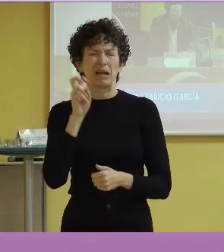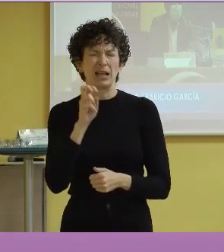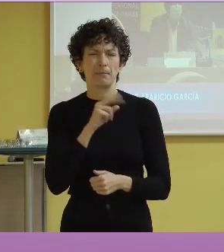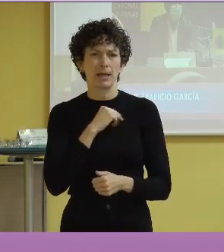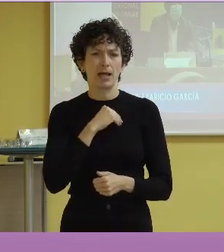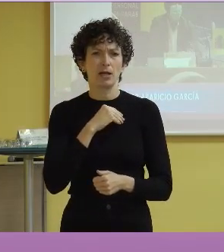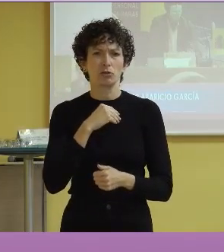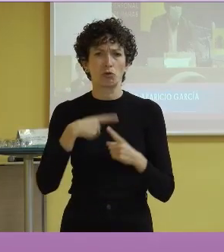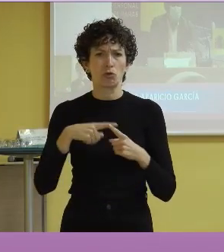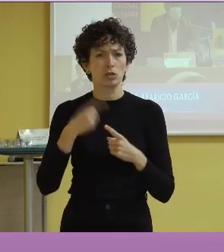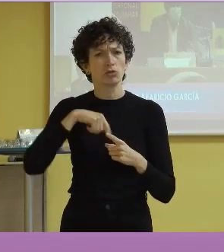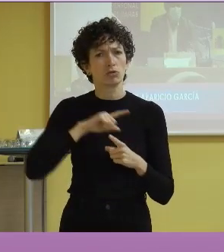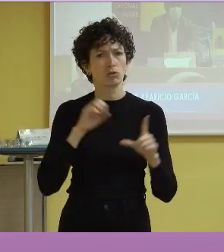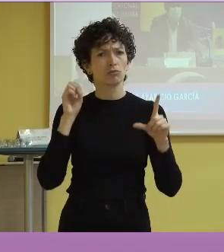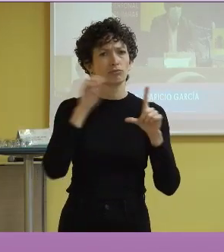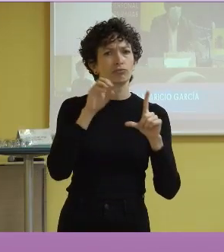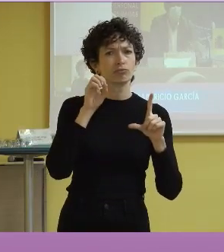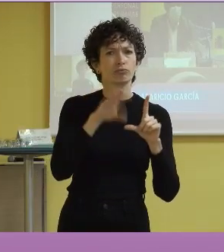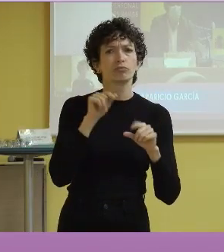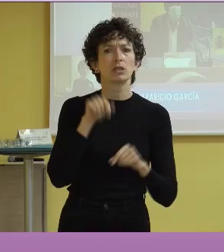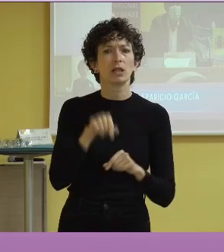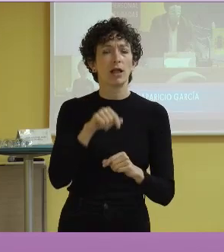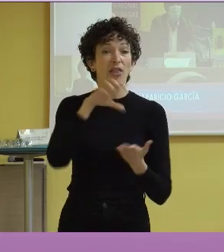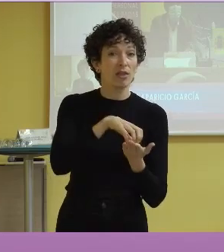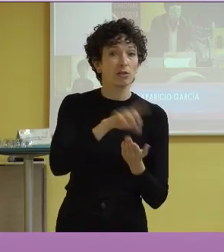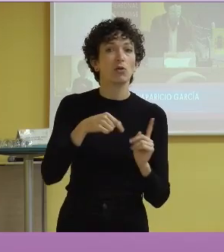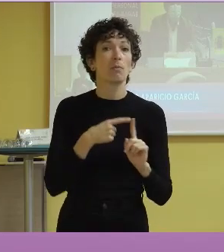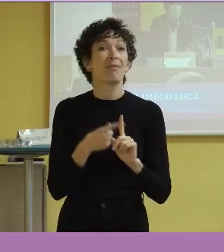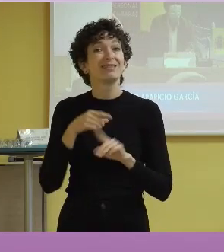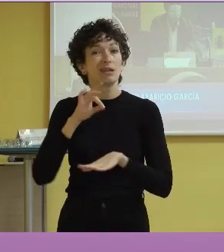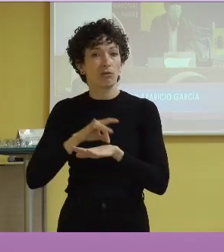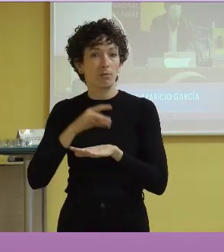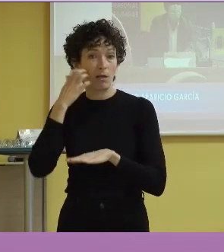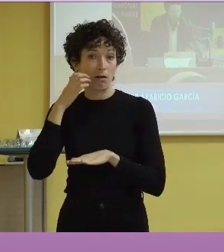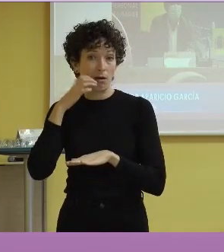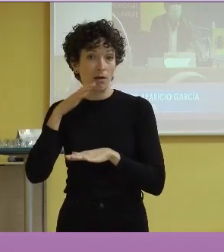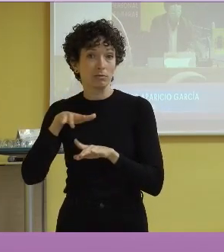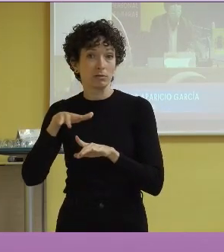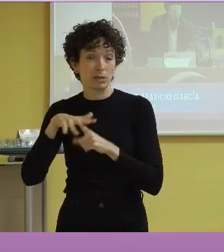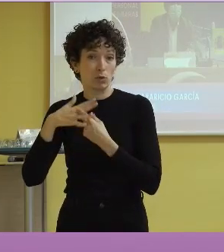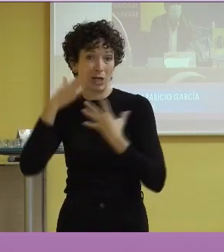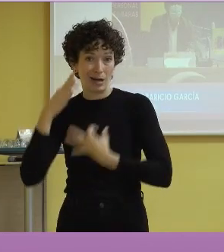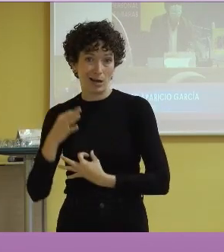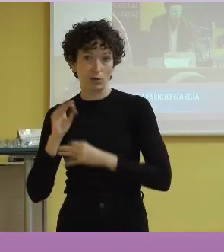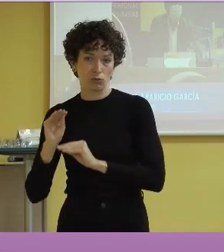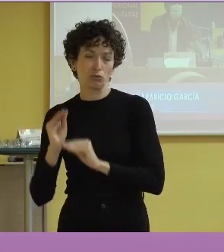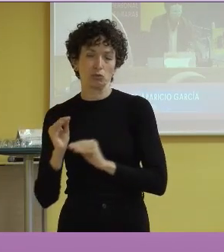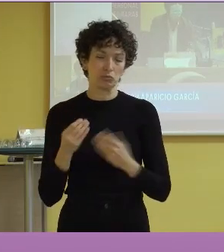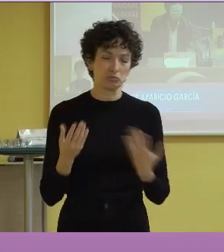que colgamos y publicamos, tanto del centro como de realidad de enfermedades raras. Para terminar,